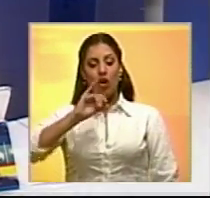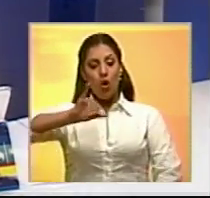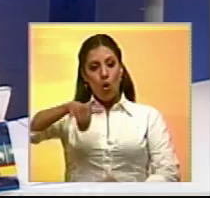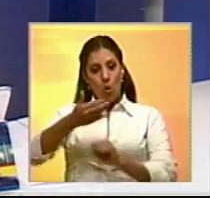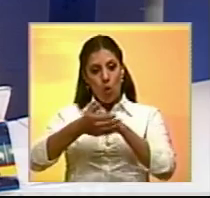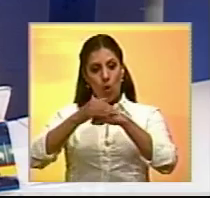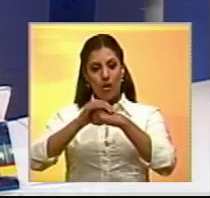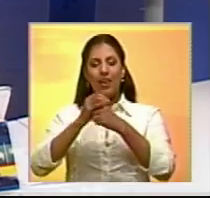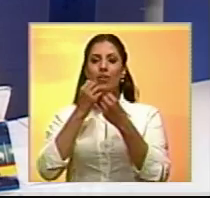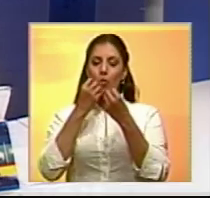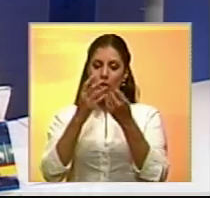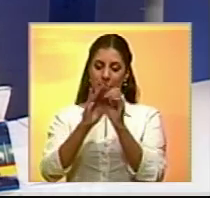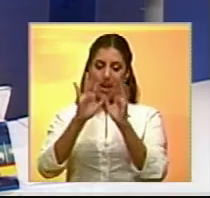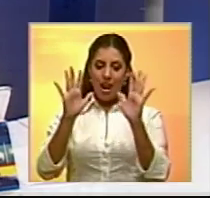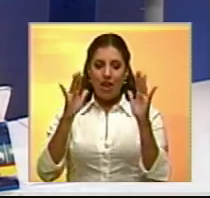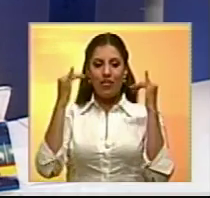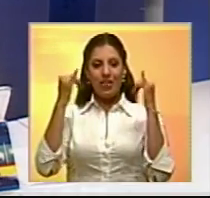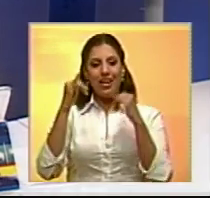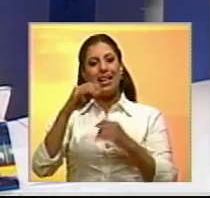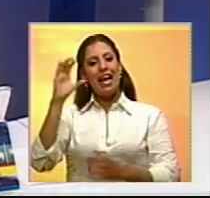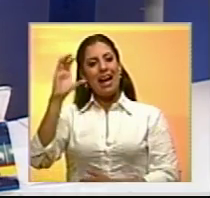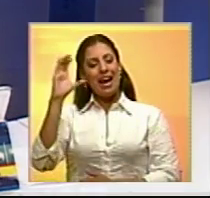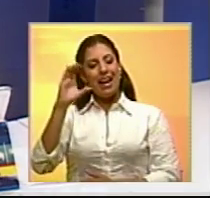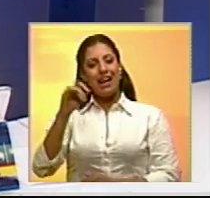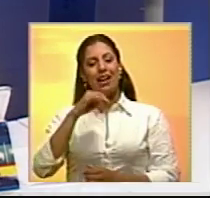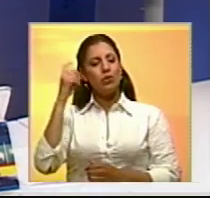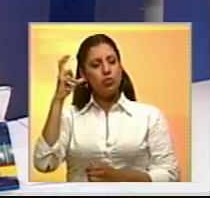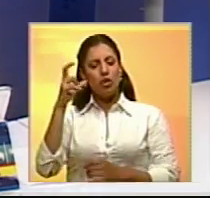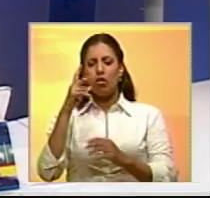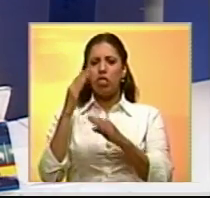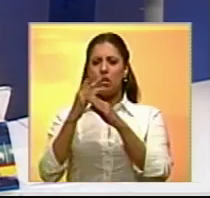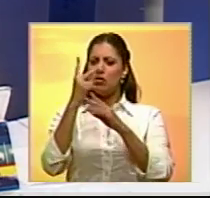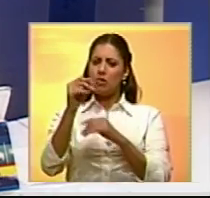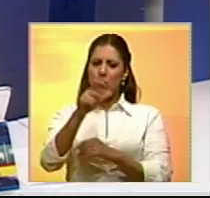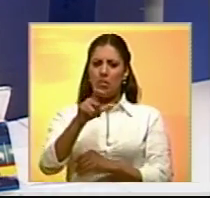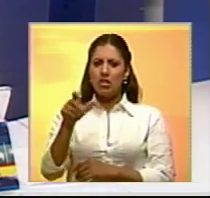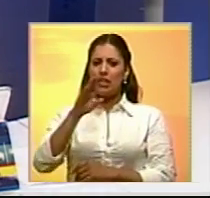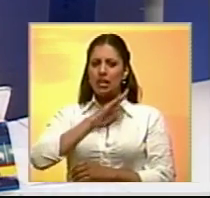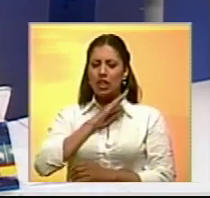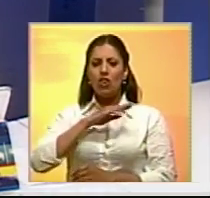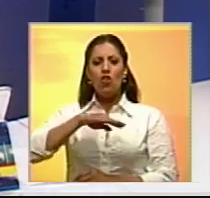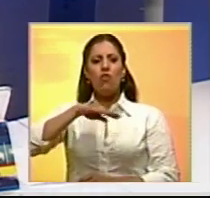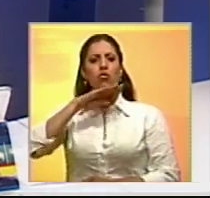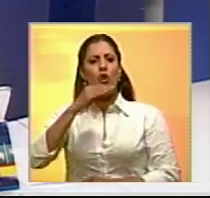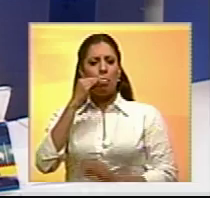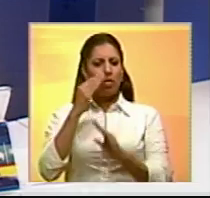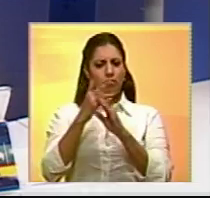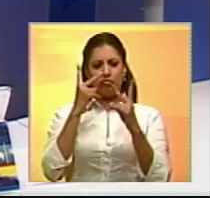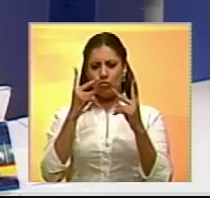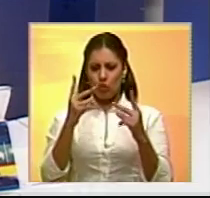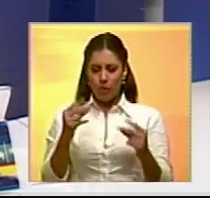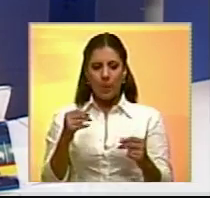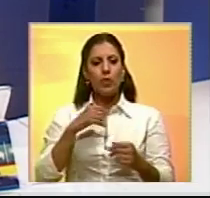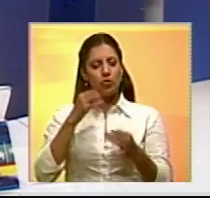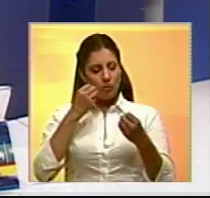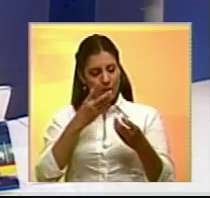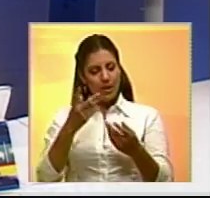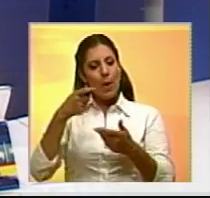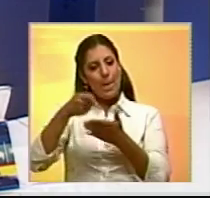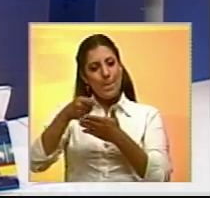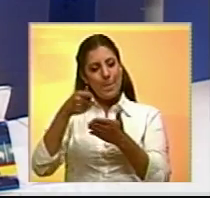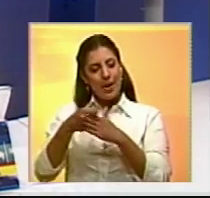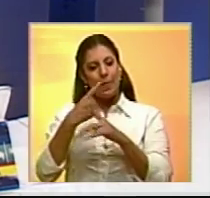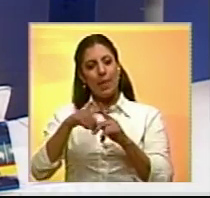Rodríguez, aclaró que la celebración del festival Suena Caracas no impedirá que los venezolanos tengan abastecimiento de comida. Confirmó que se esperan